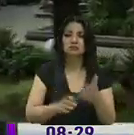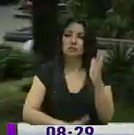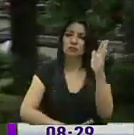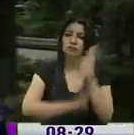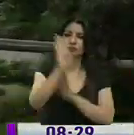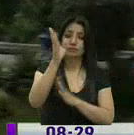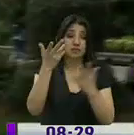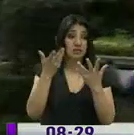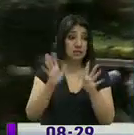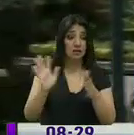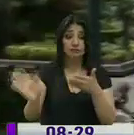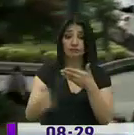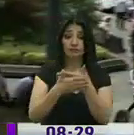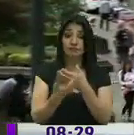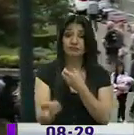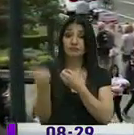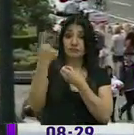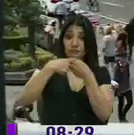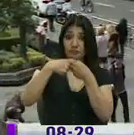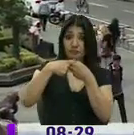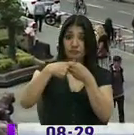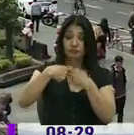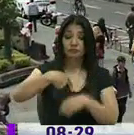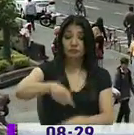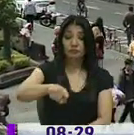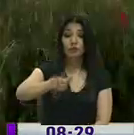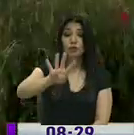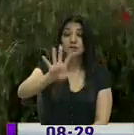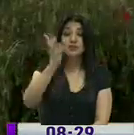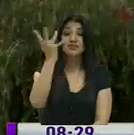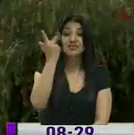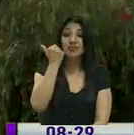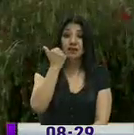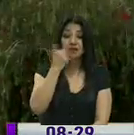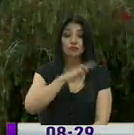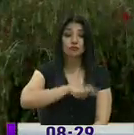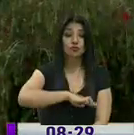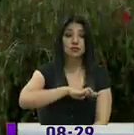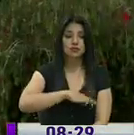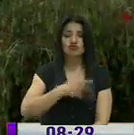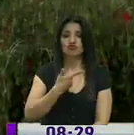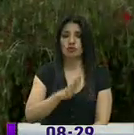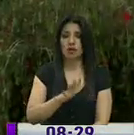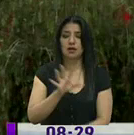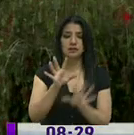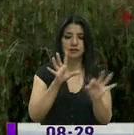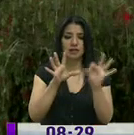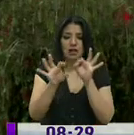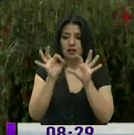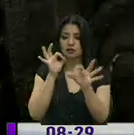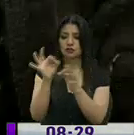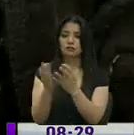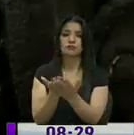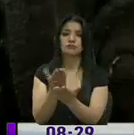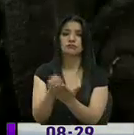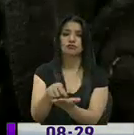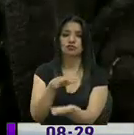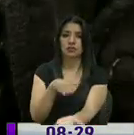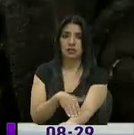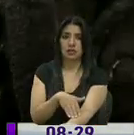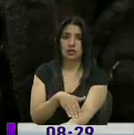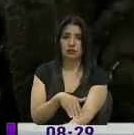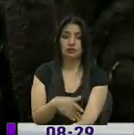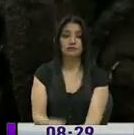que ya se ha cerrado la fase de inscripciones en 45 días del cabildo realizará una selección de los proyectos estos se